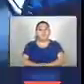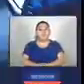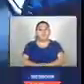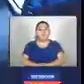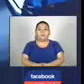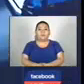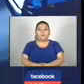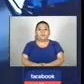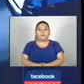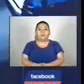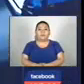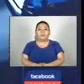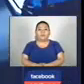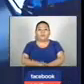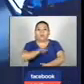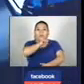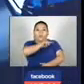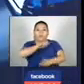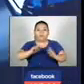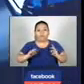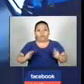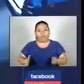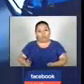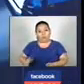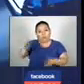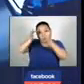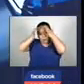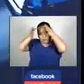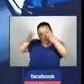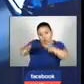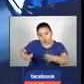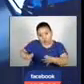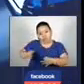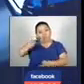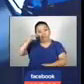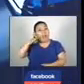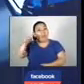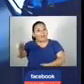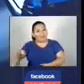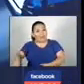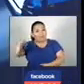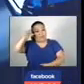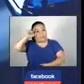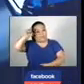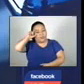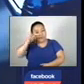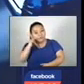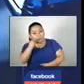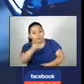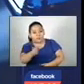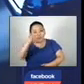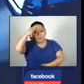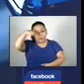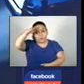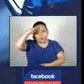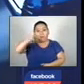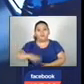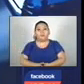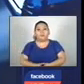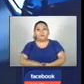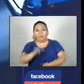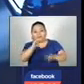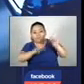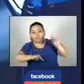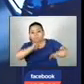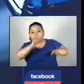Y las políticas de la administración Biden hacia Cuba están bajo revisión, según declaró una funcionaria estadounidense. La